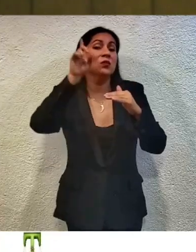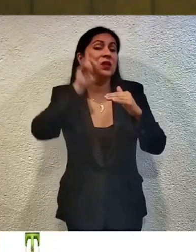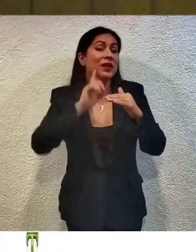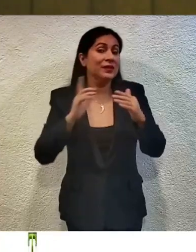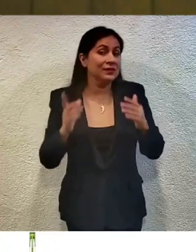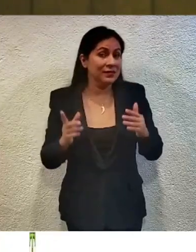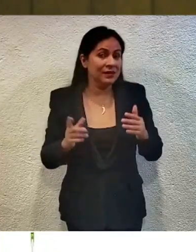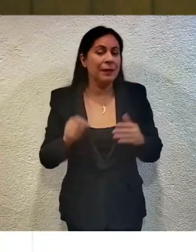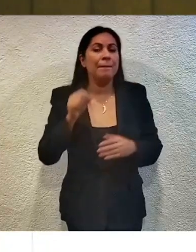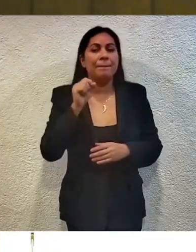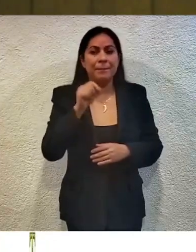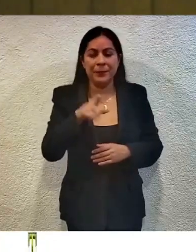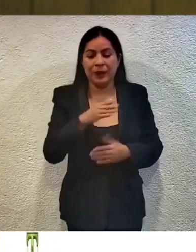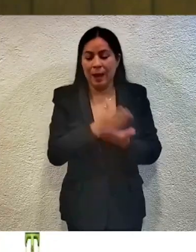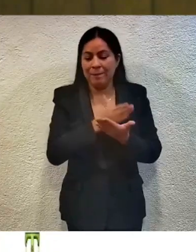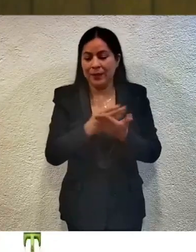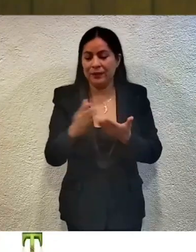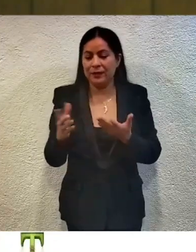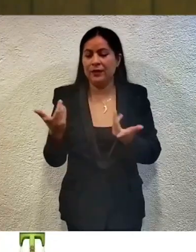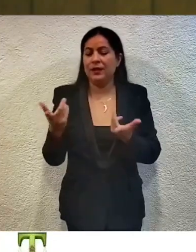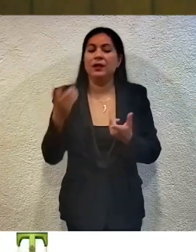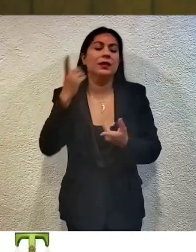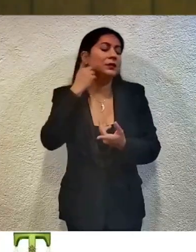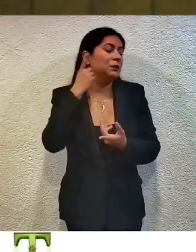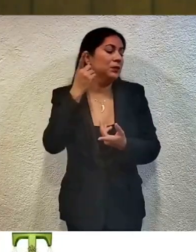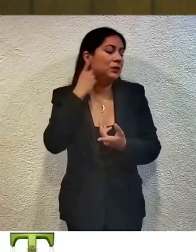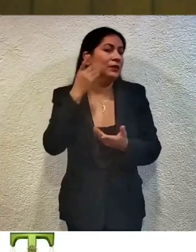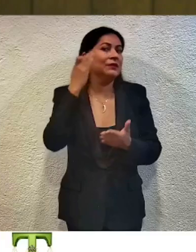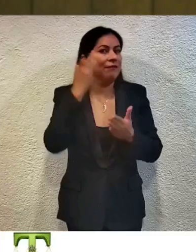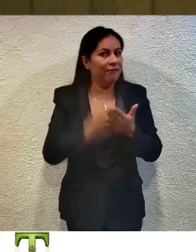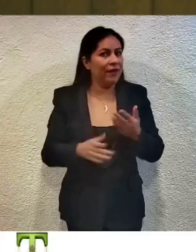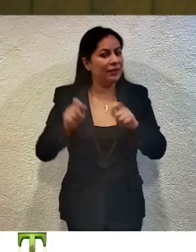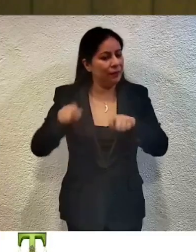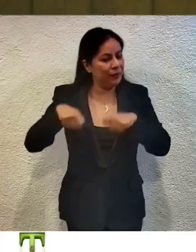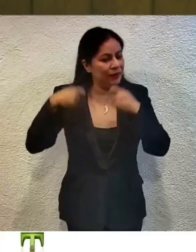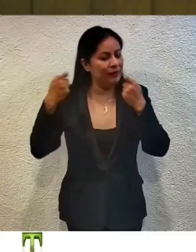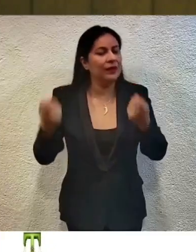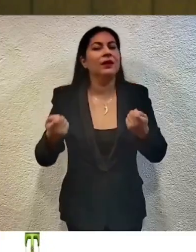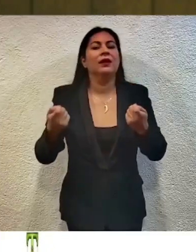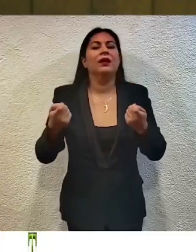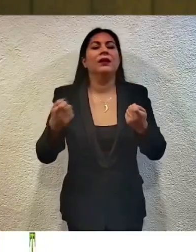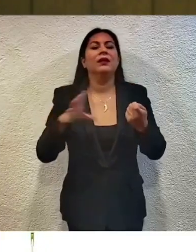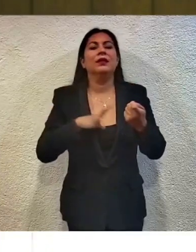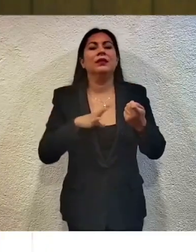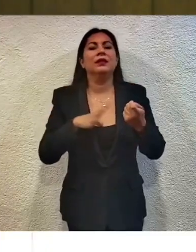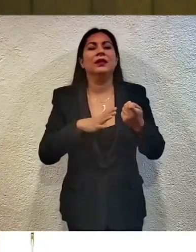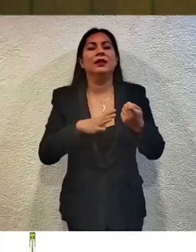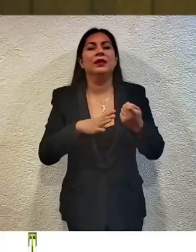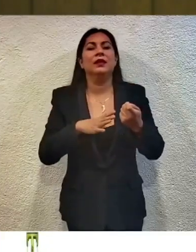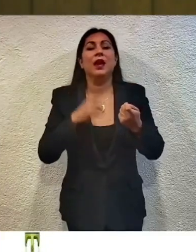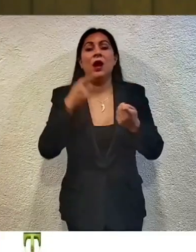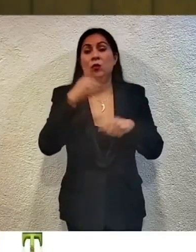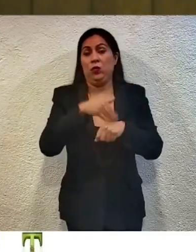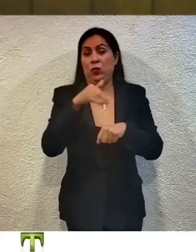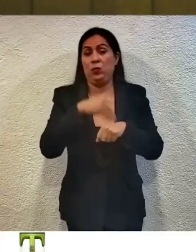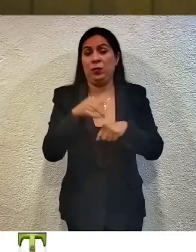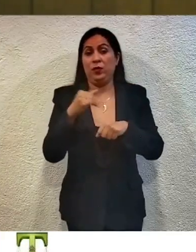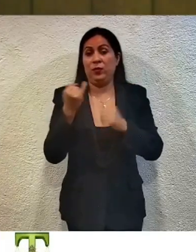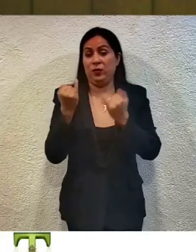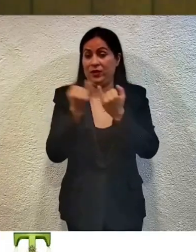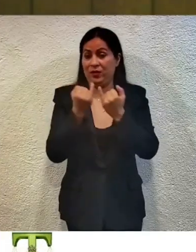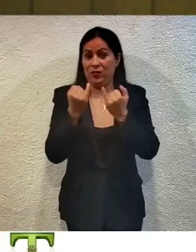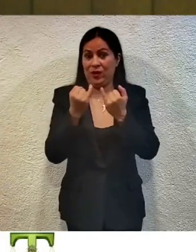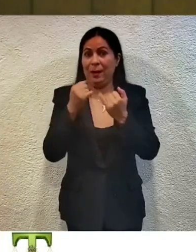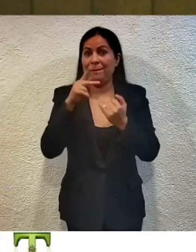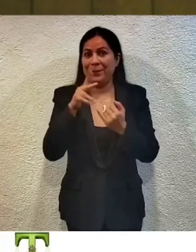parte, de resultar que las diputaciones que faltan por asignar corresponden a un número par,